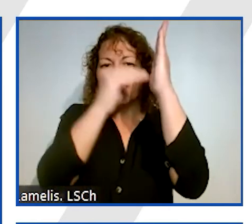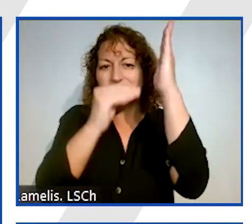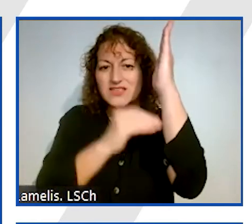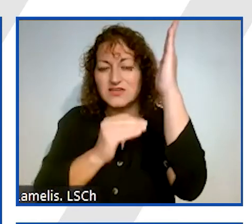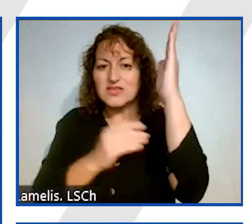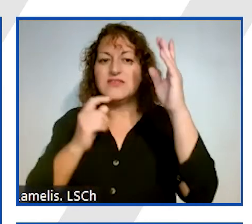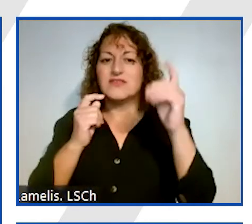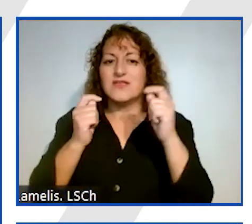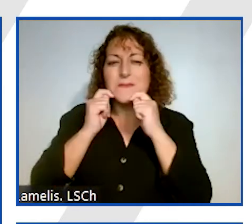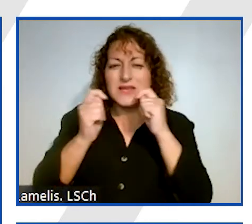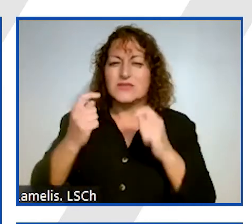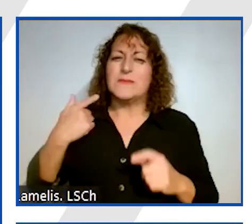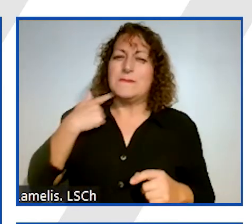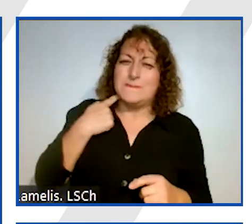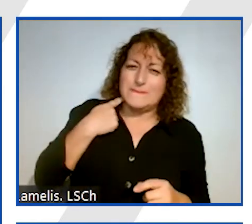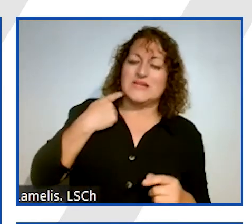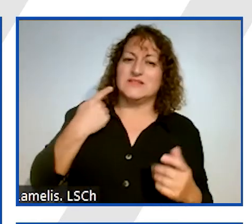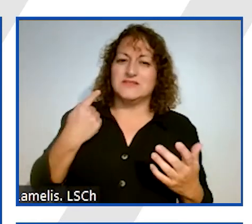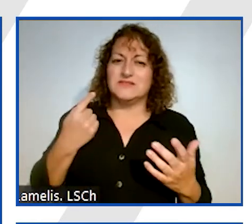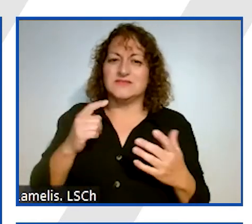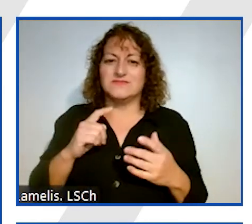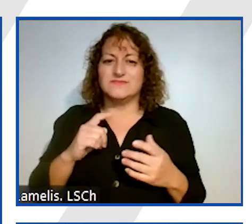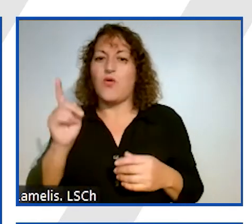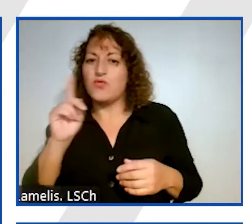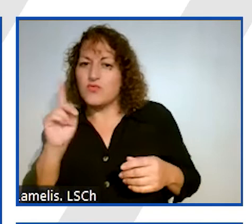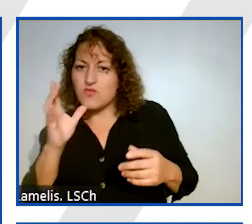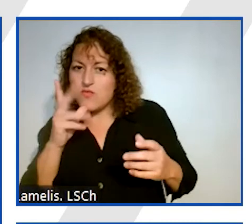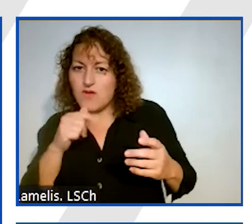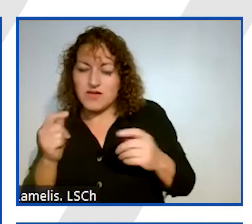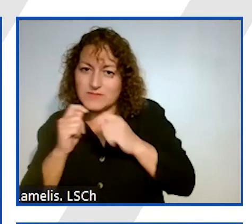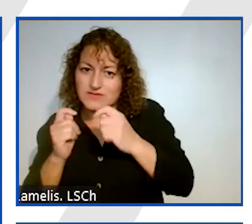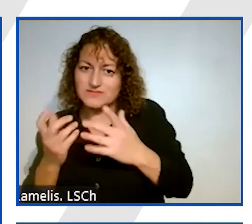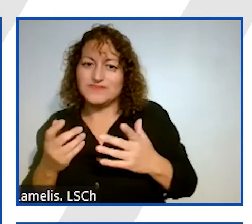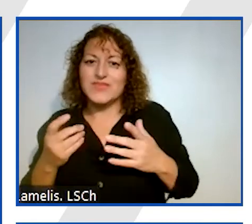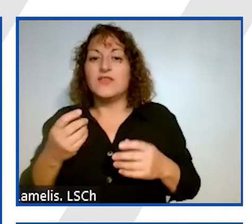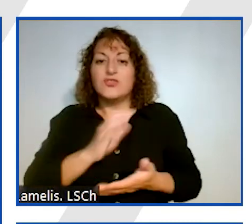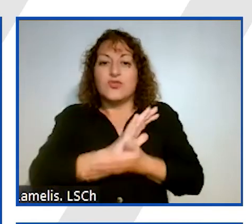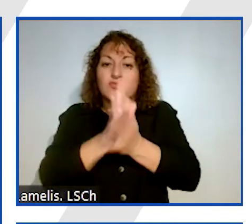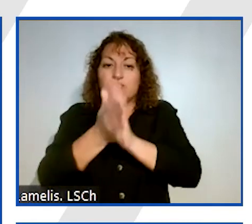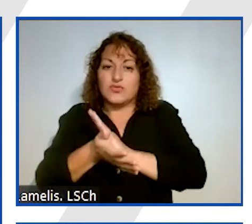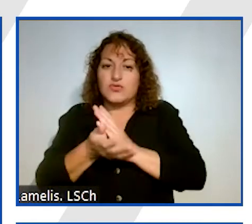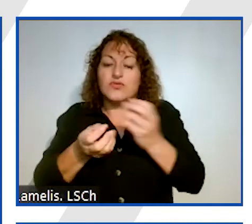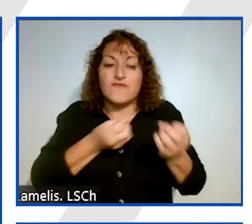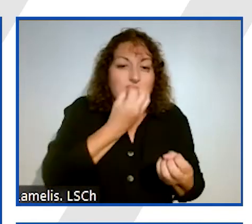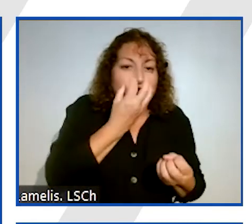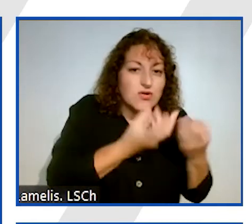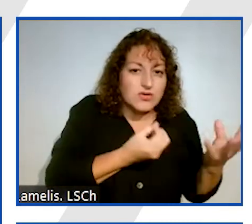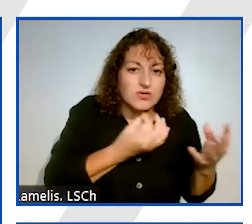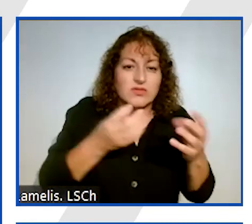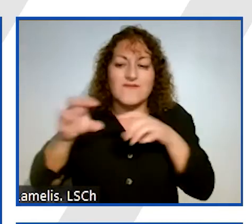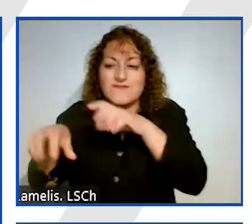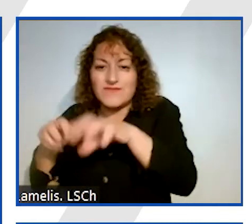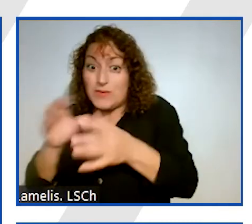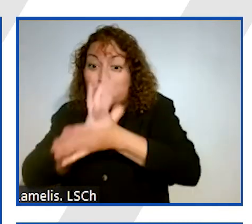y todas las especies de flora y fauna de nuestro planeta pueden ser clasificadas en este semáforo. No todas están, porque es un